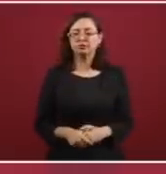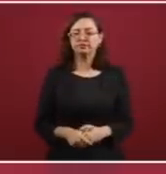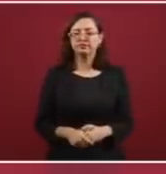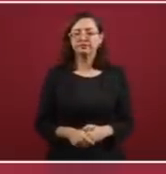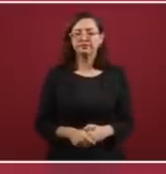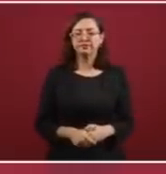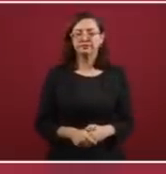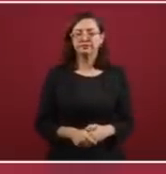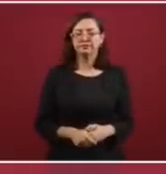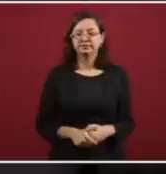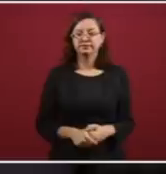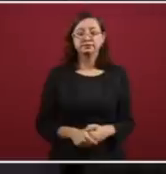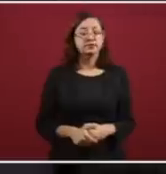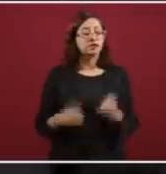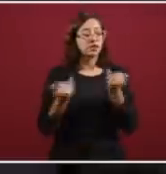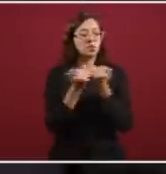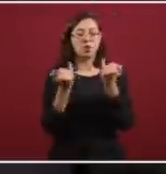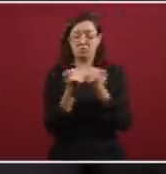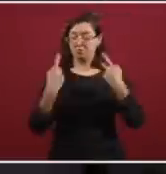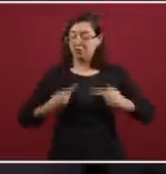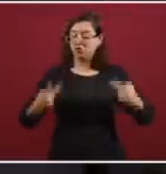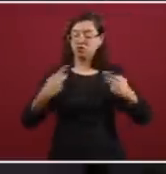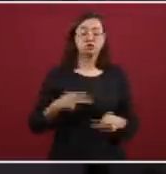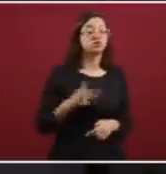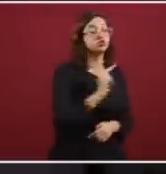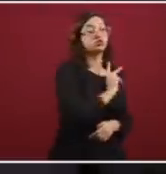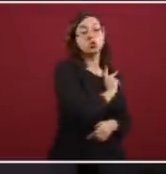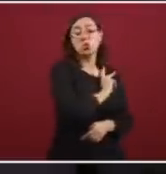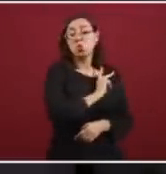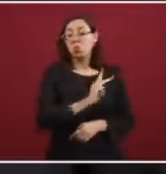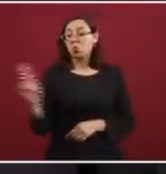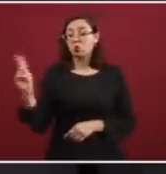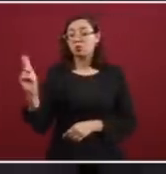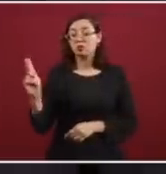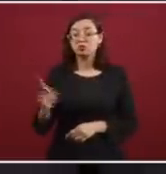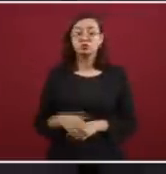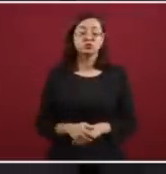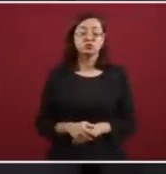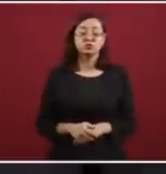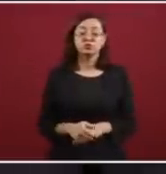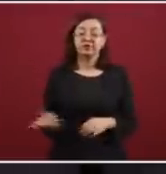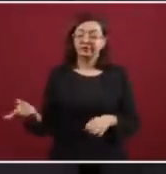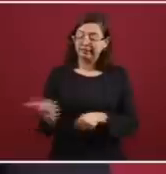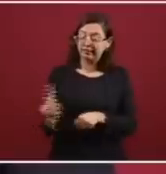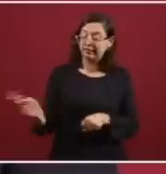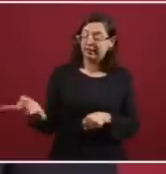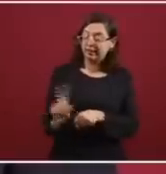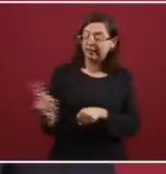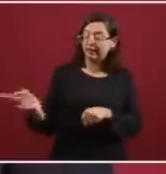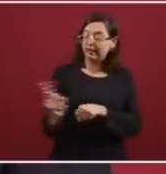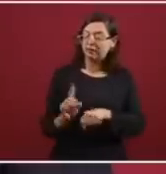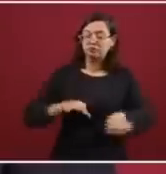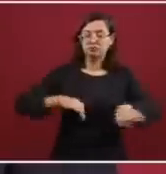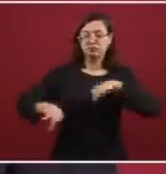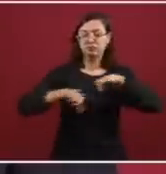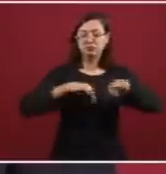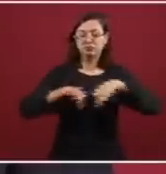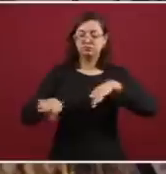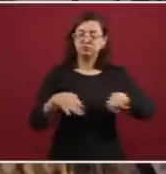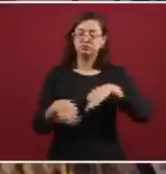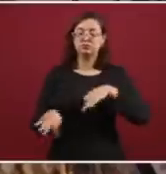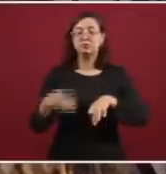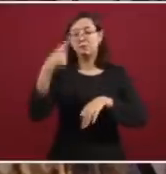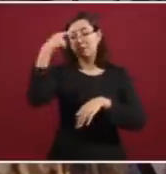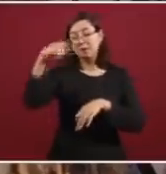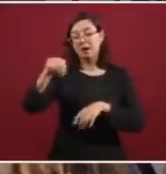atender a todos los ciudadanos, y todos los días estamos trabajando para garantizar la paz y